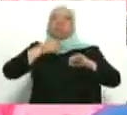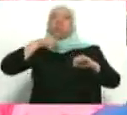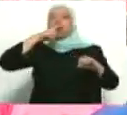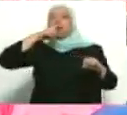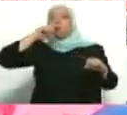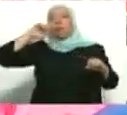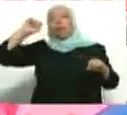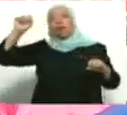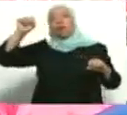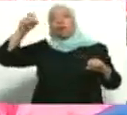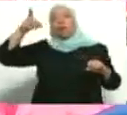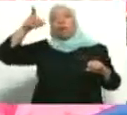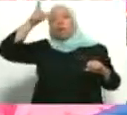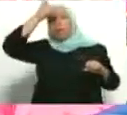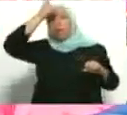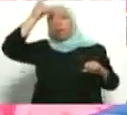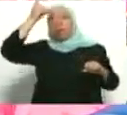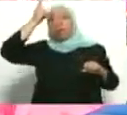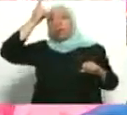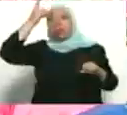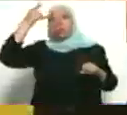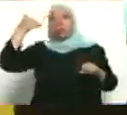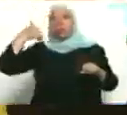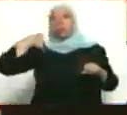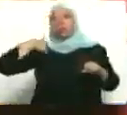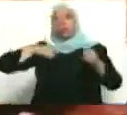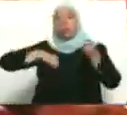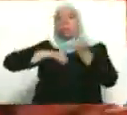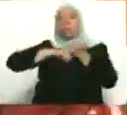yo. Y yo le dije, yo estoy con Maduro.